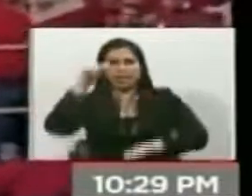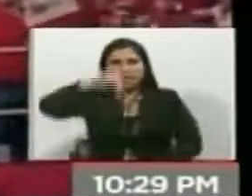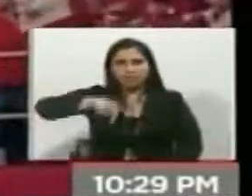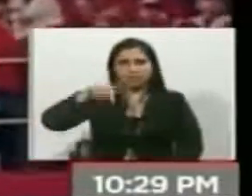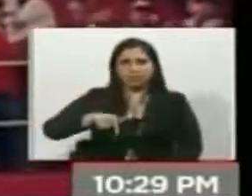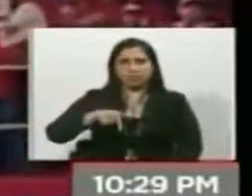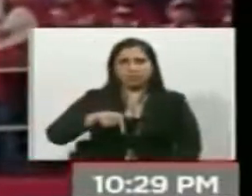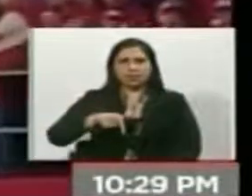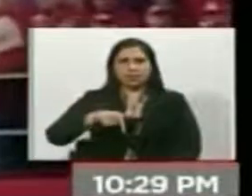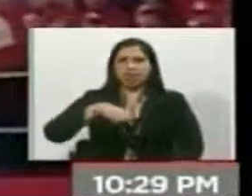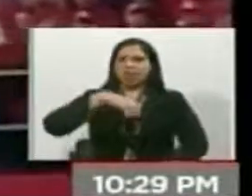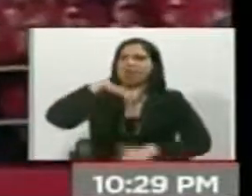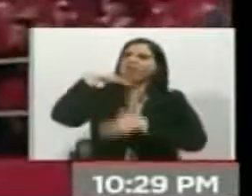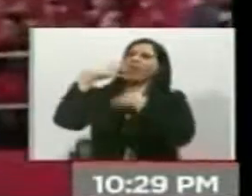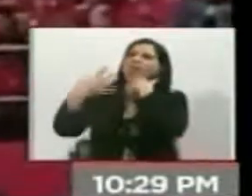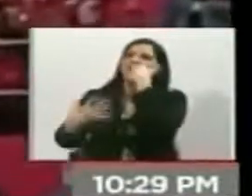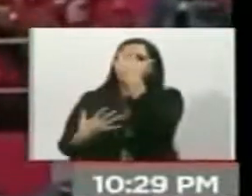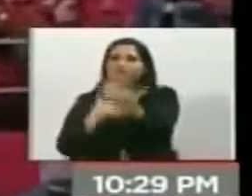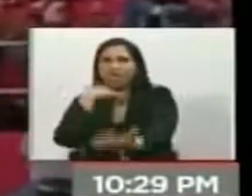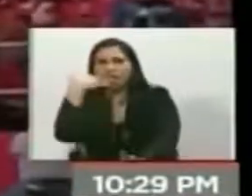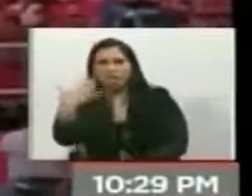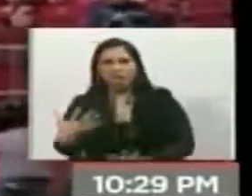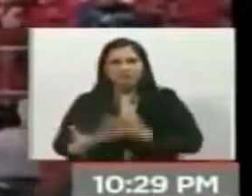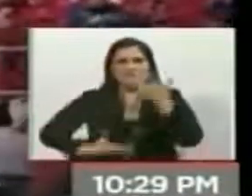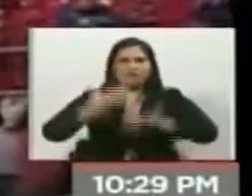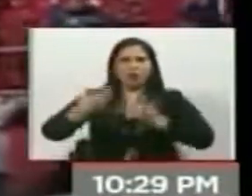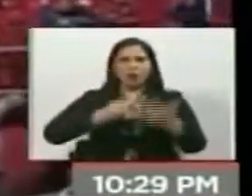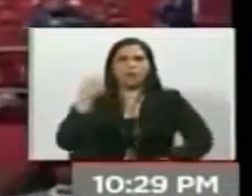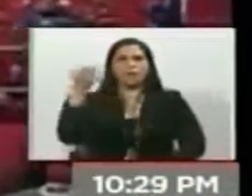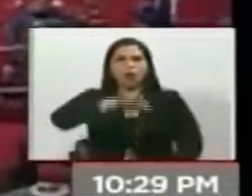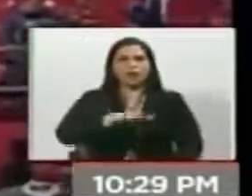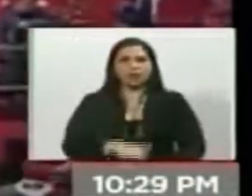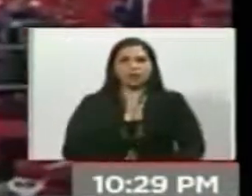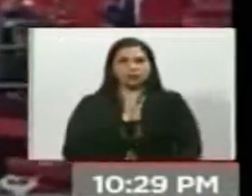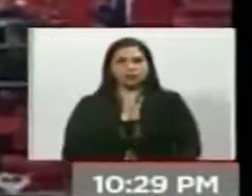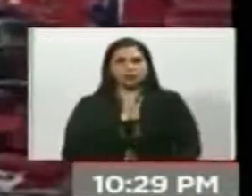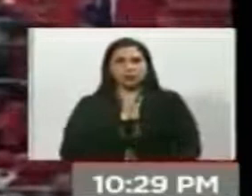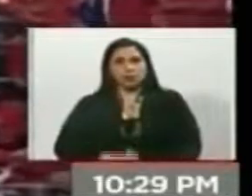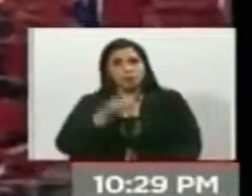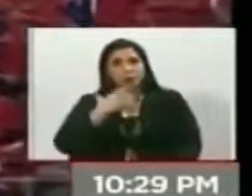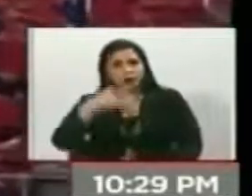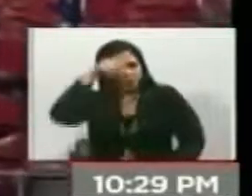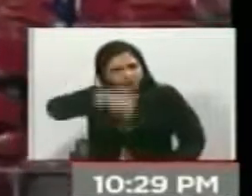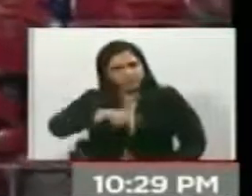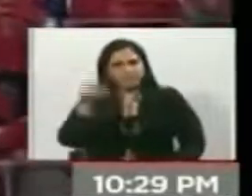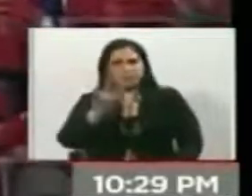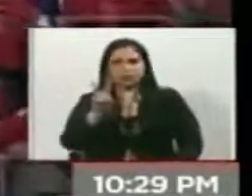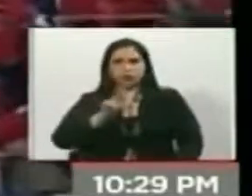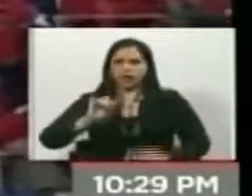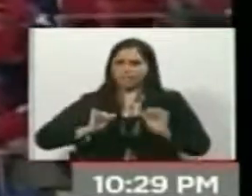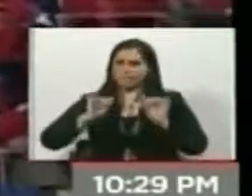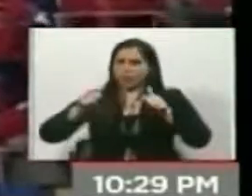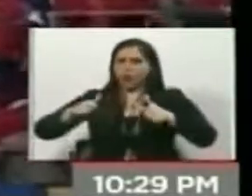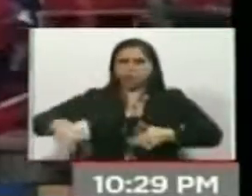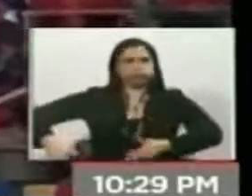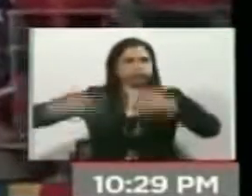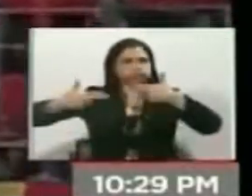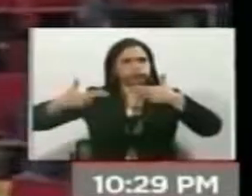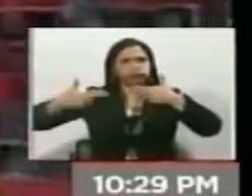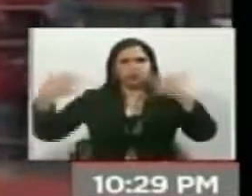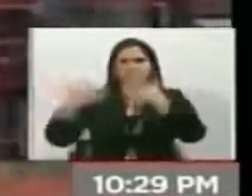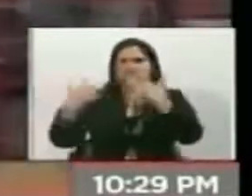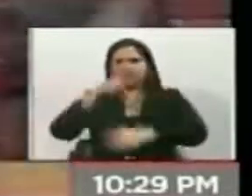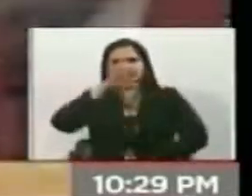a vomitar su carga de fuego y de muerte, pues aquí comenzaría la guerra de los 100